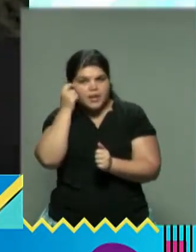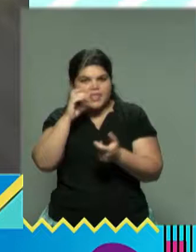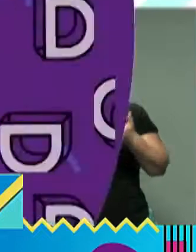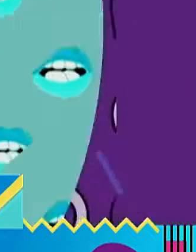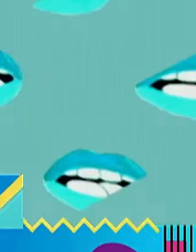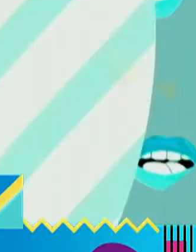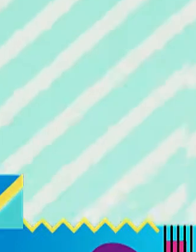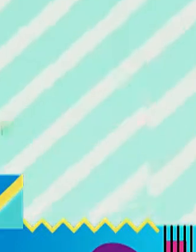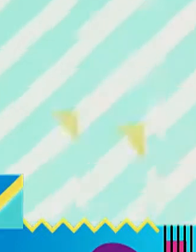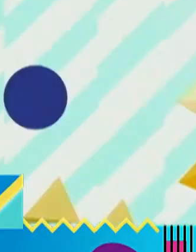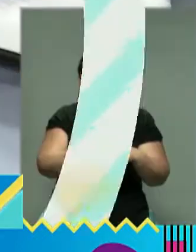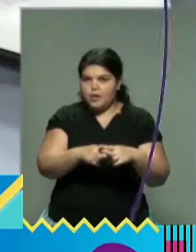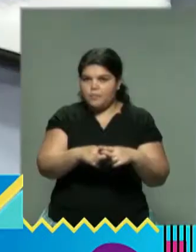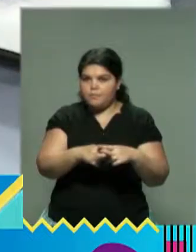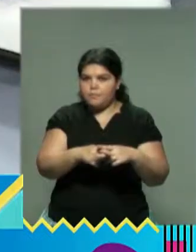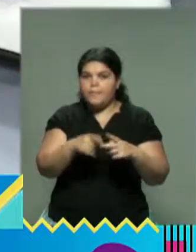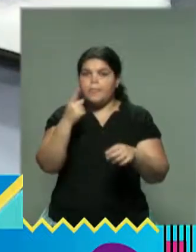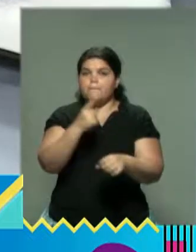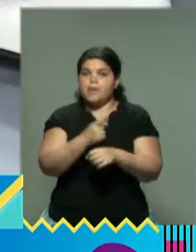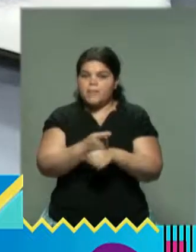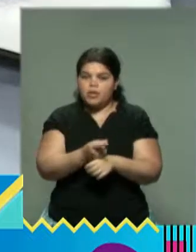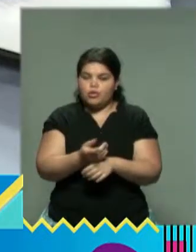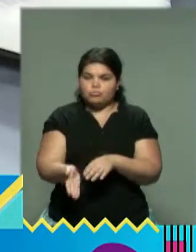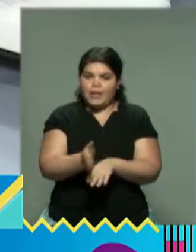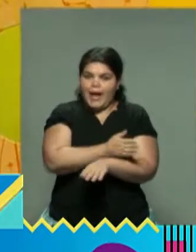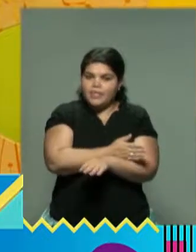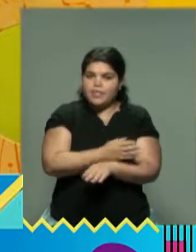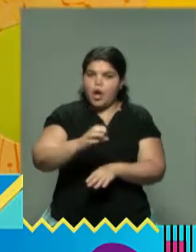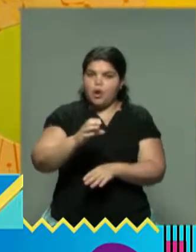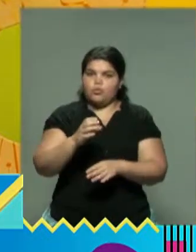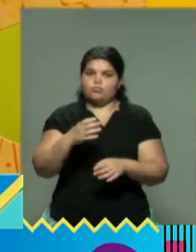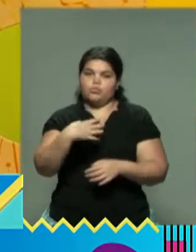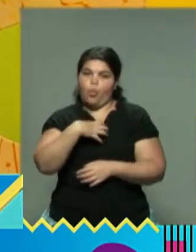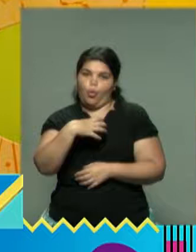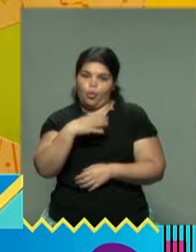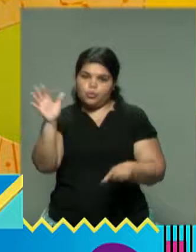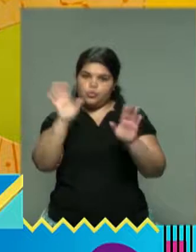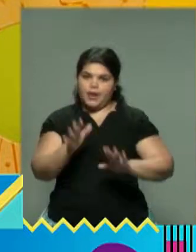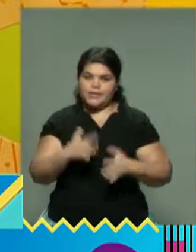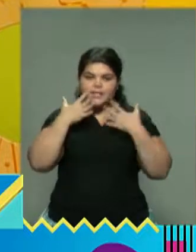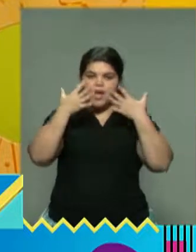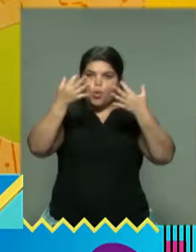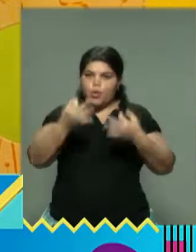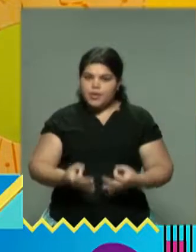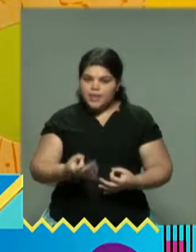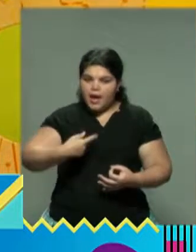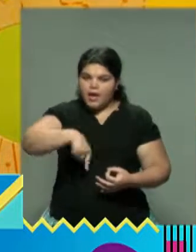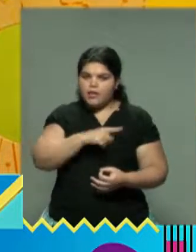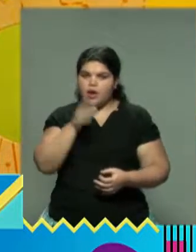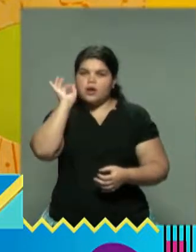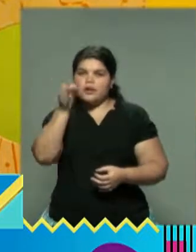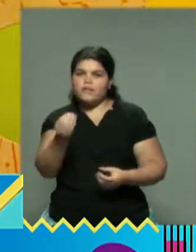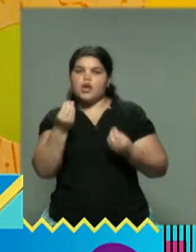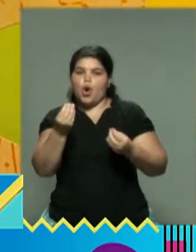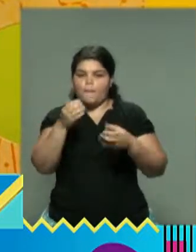los dejamos ver una cavidad si no hacen un curso interno que nosotros tenemos, que es de seguridad, de cómo moverse en una